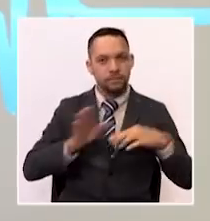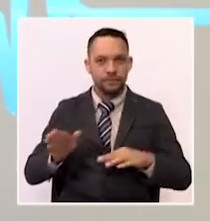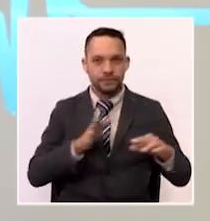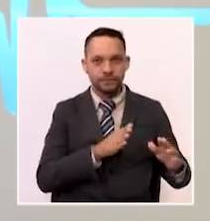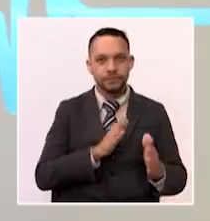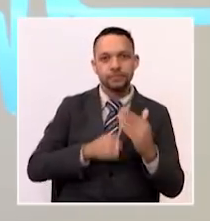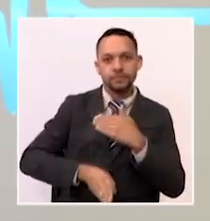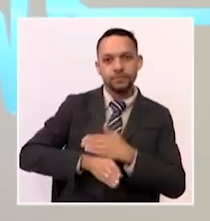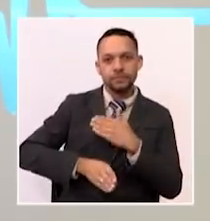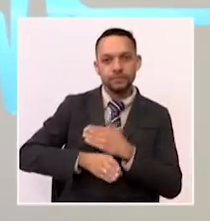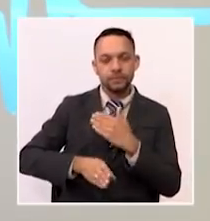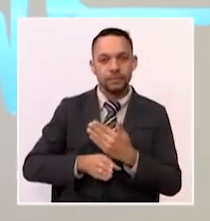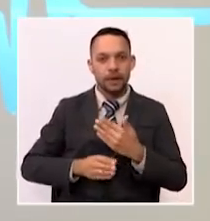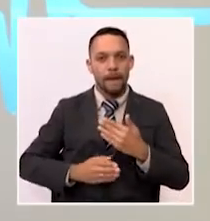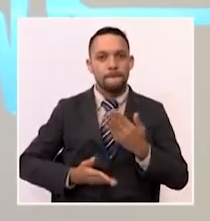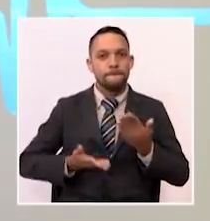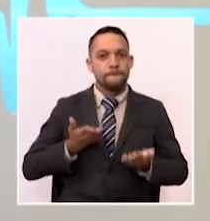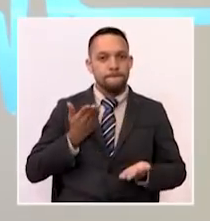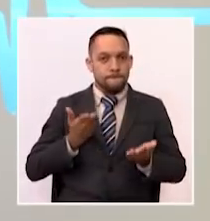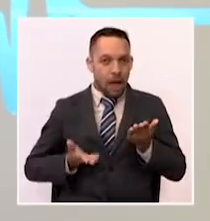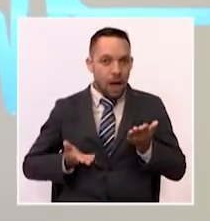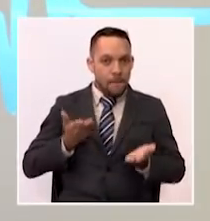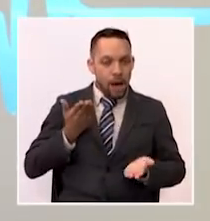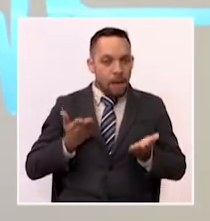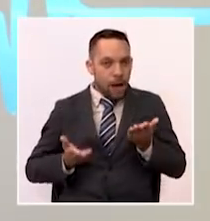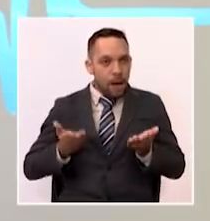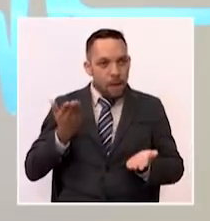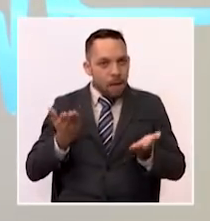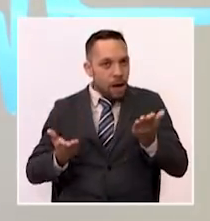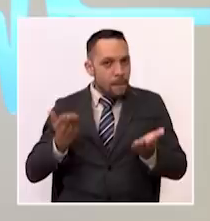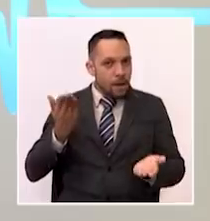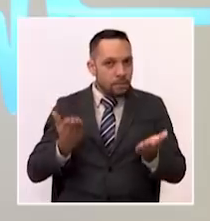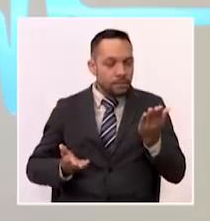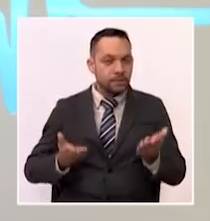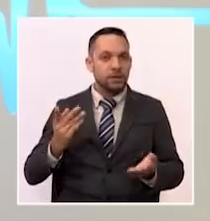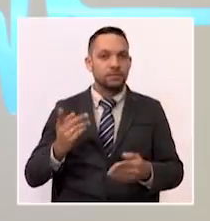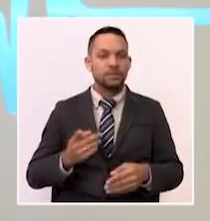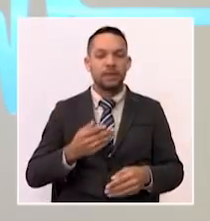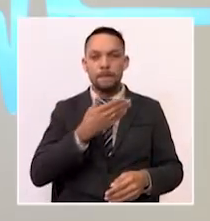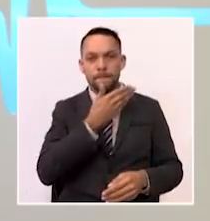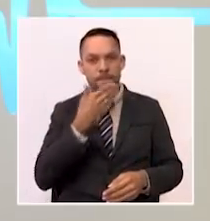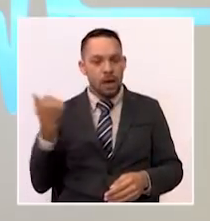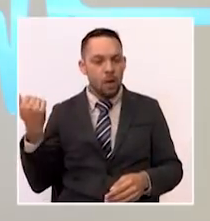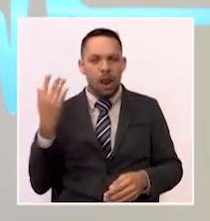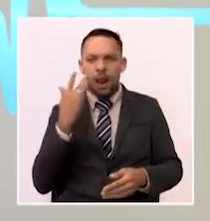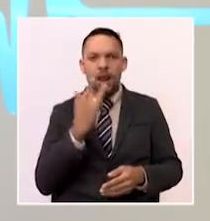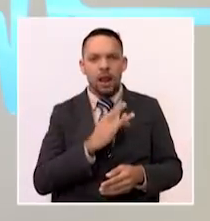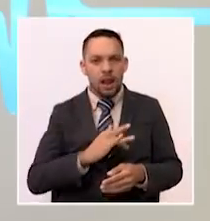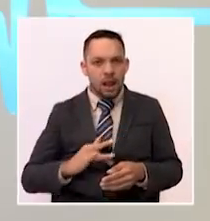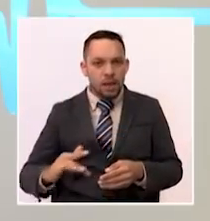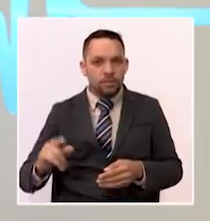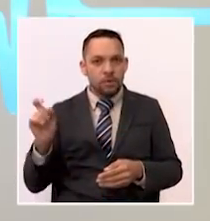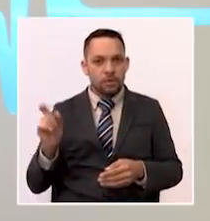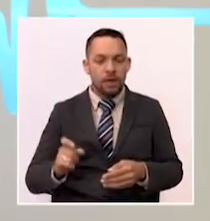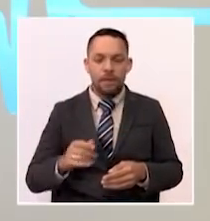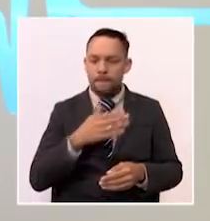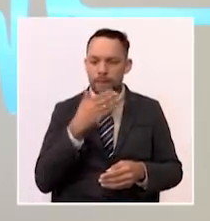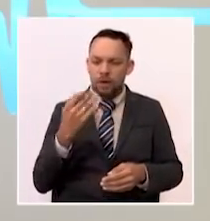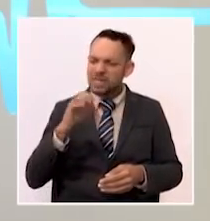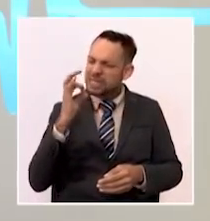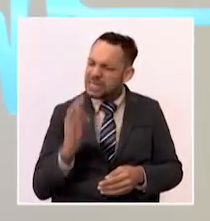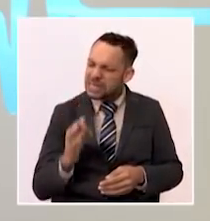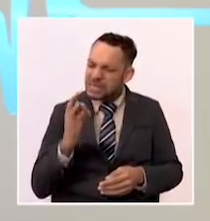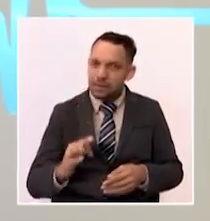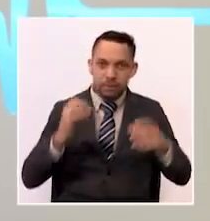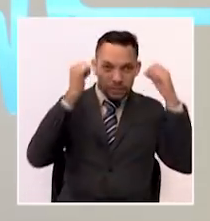momento es el equilibrio. Está muy bien que hagan sus, no utilicen duchas vaginales, que tengan su condón en el momento de las relaciones sexuales. Si